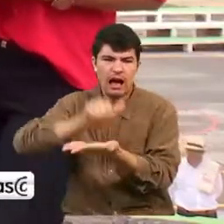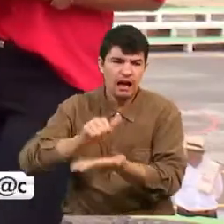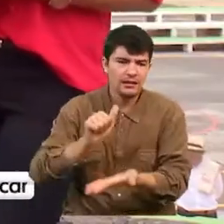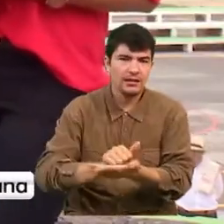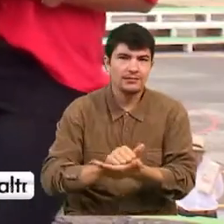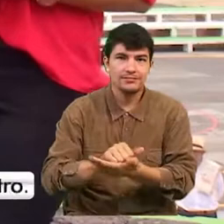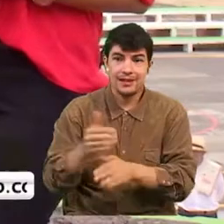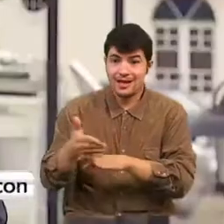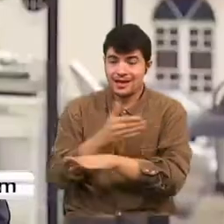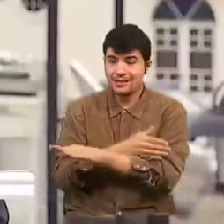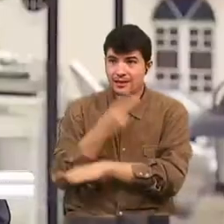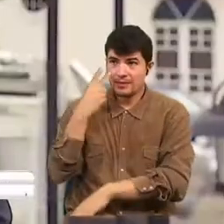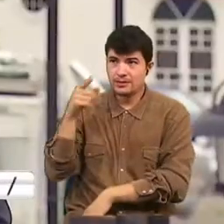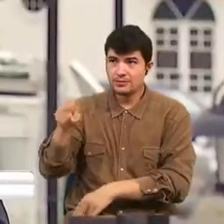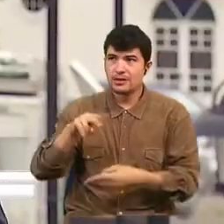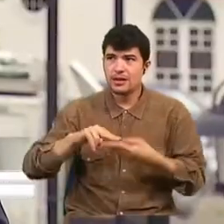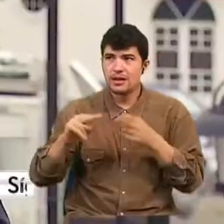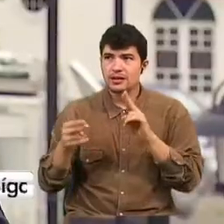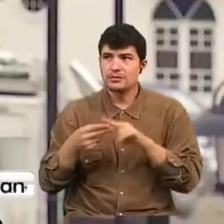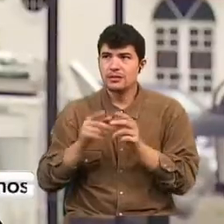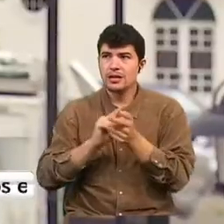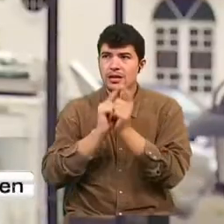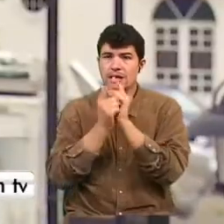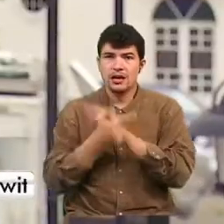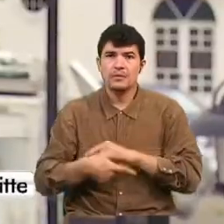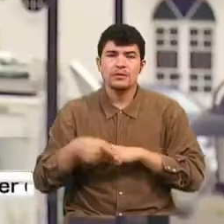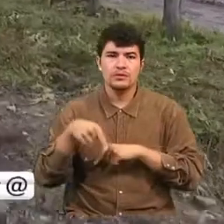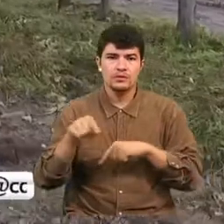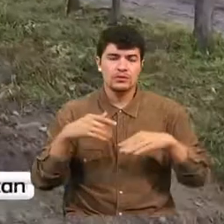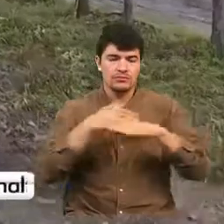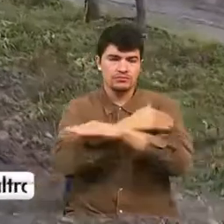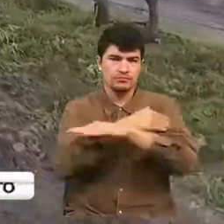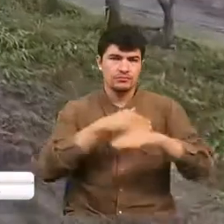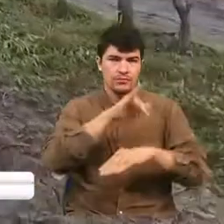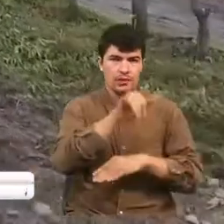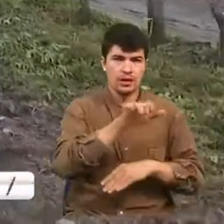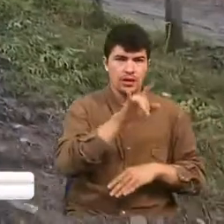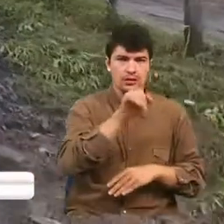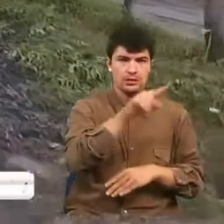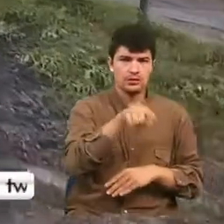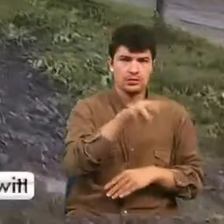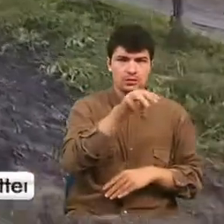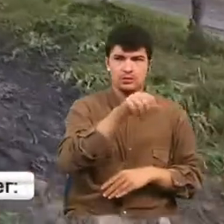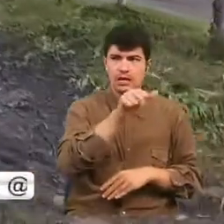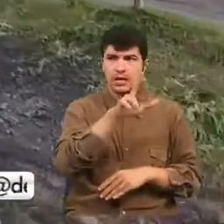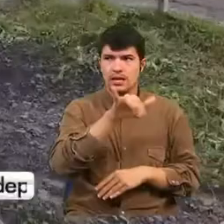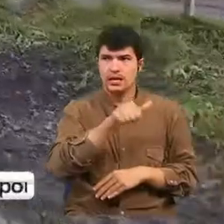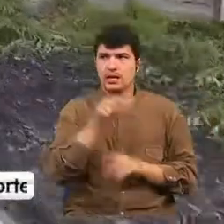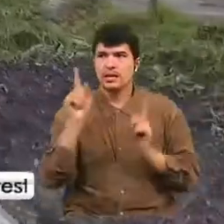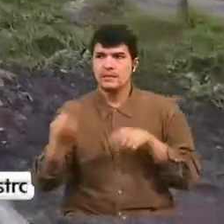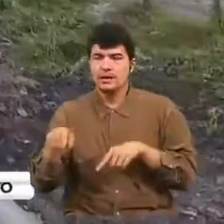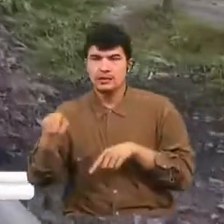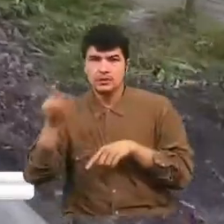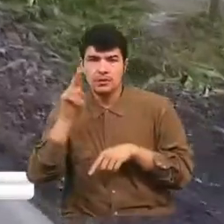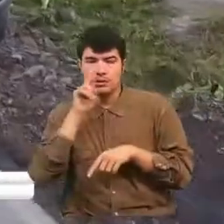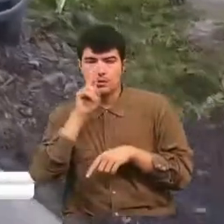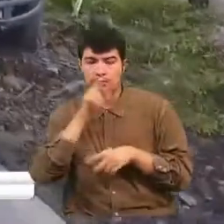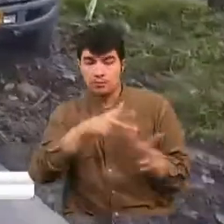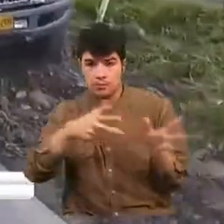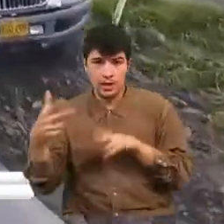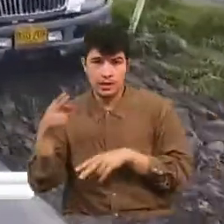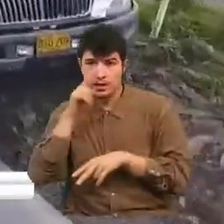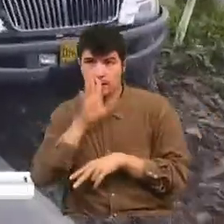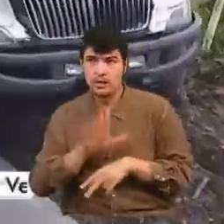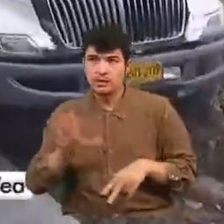nuestras imágenes en lo que tenía que ver con ya la modificación de la vía entre Jesús María y el municipio de Puente Nacional, precisamente ahí estamos viendo esta